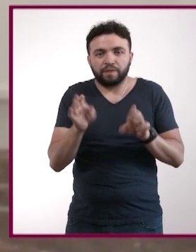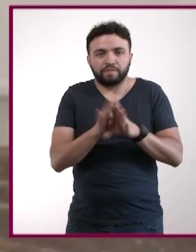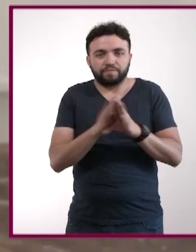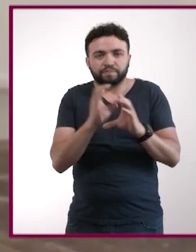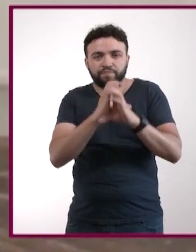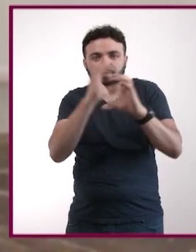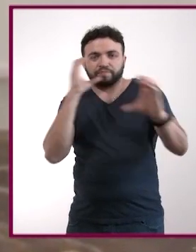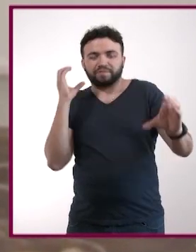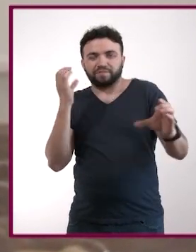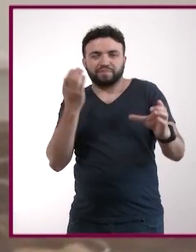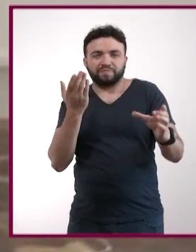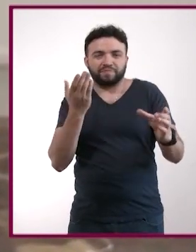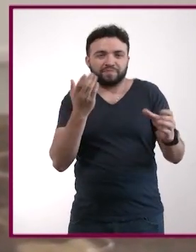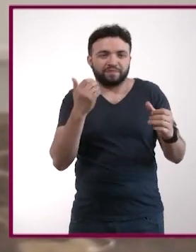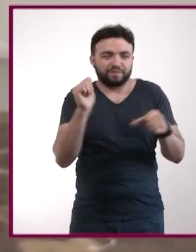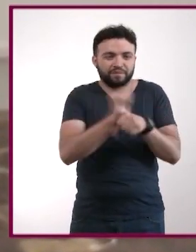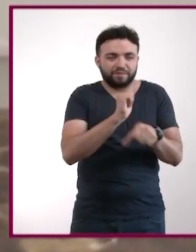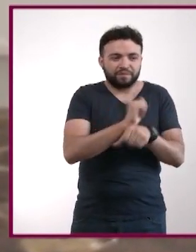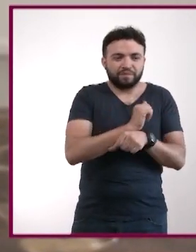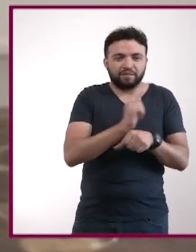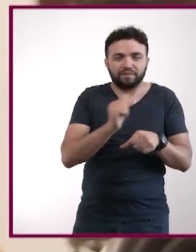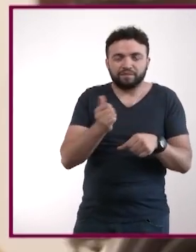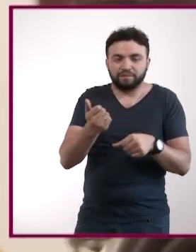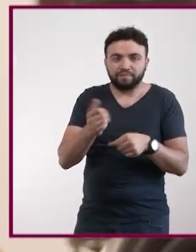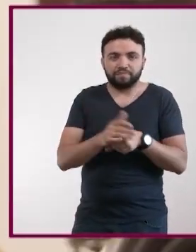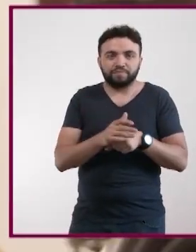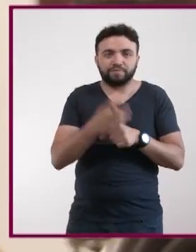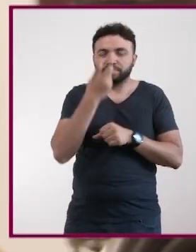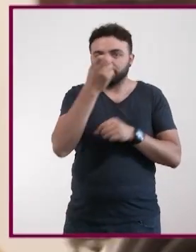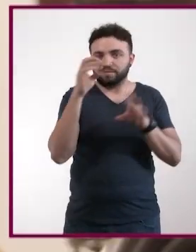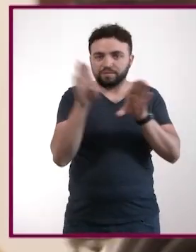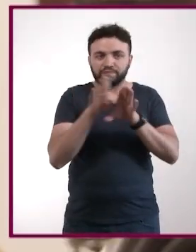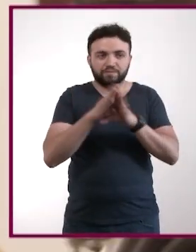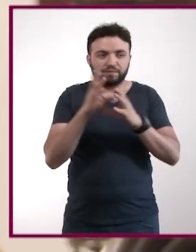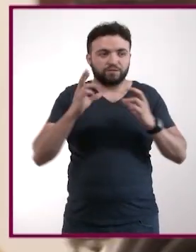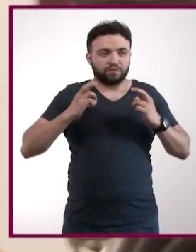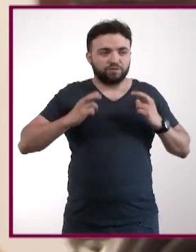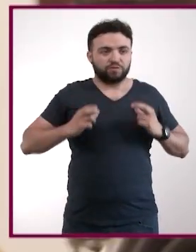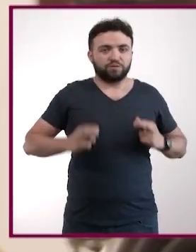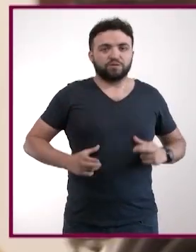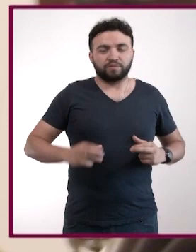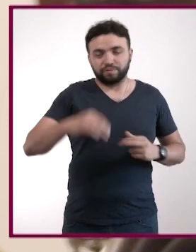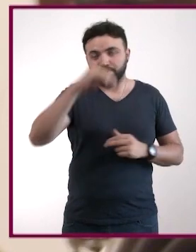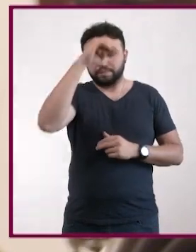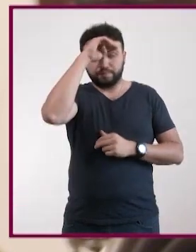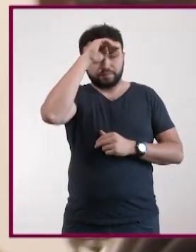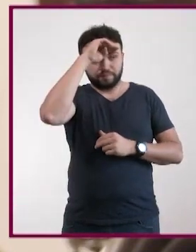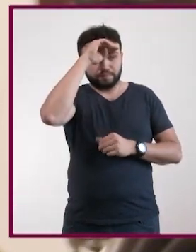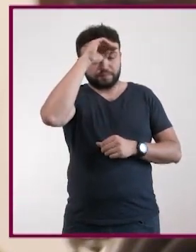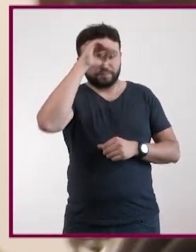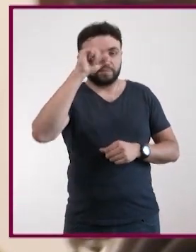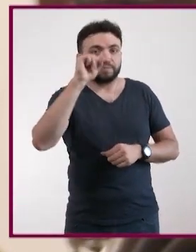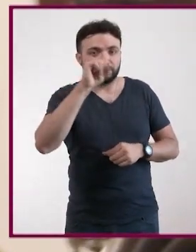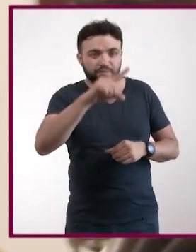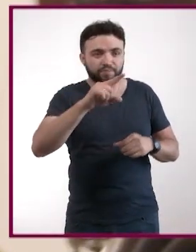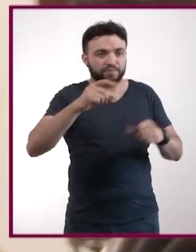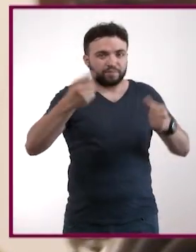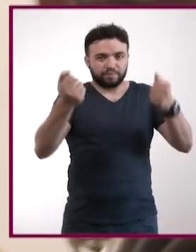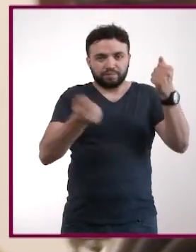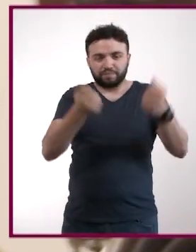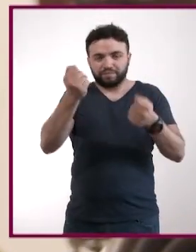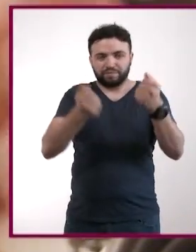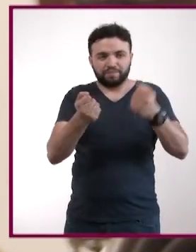vehículo, una especie de metáfora del cuerpo, digamos, del vehículo, que es un cuerpo